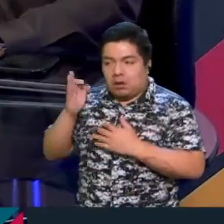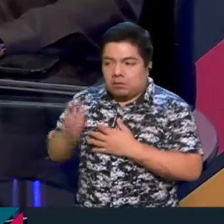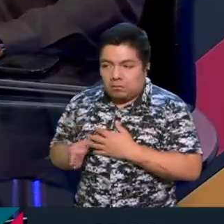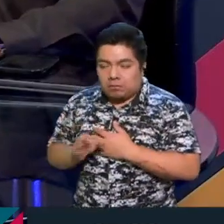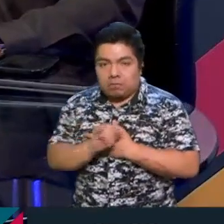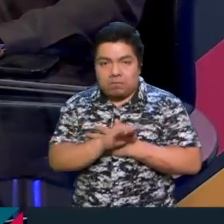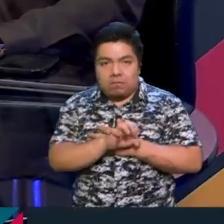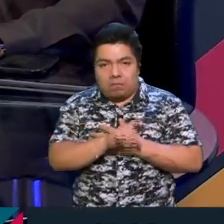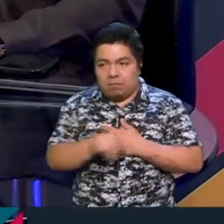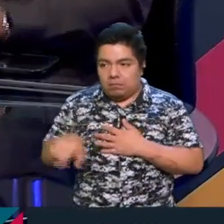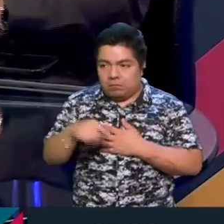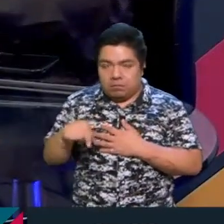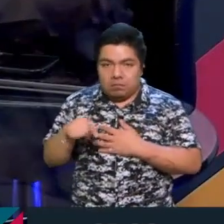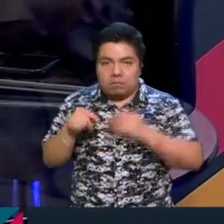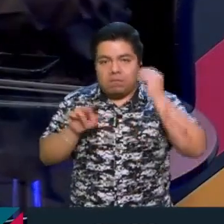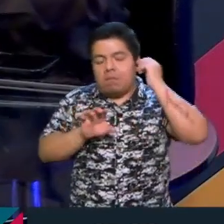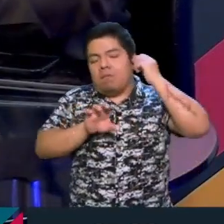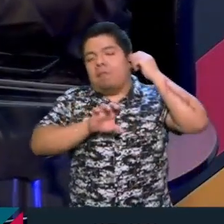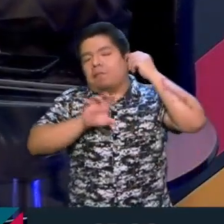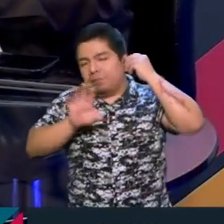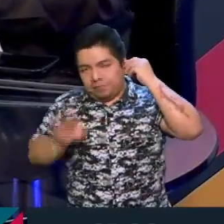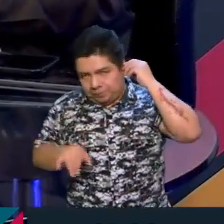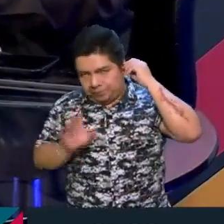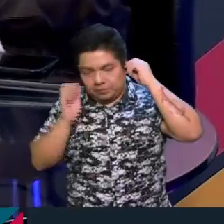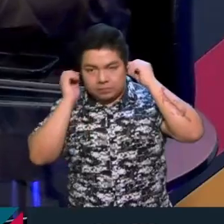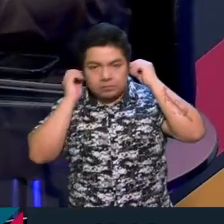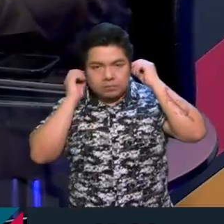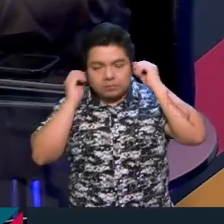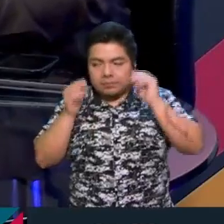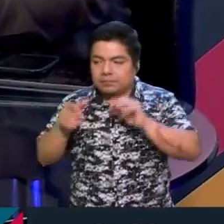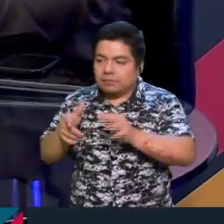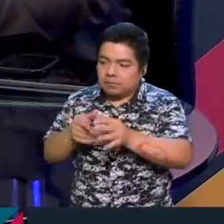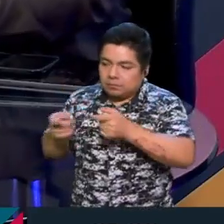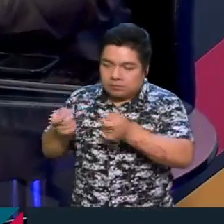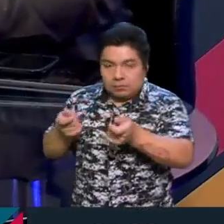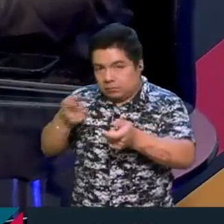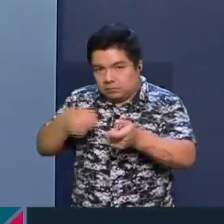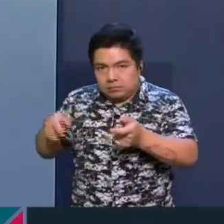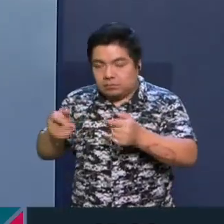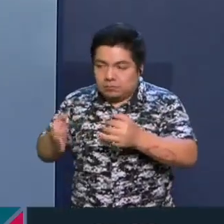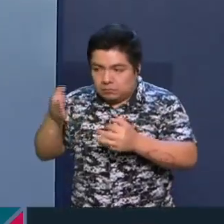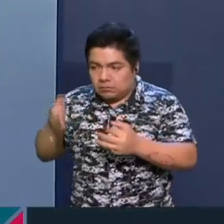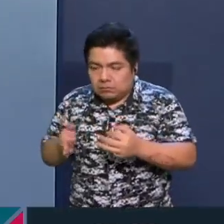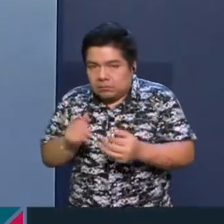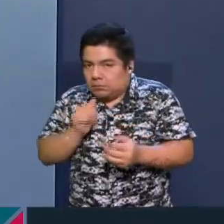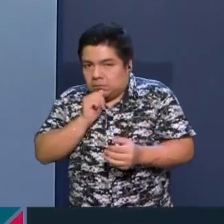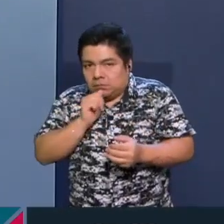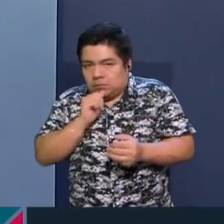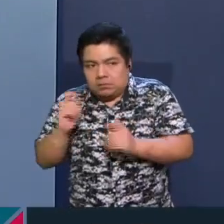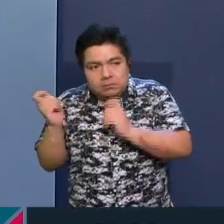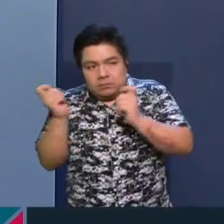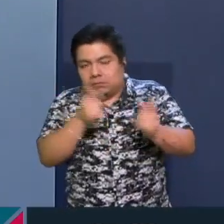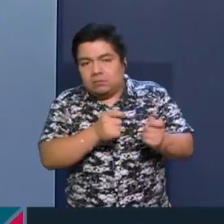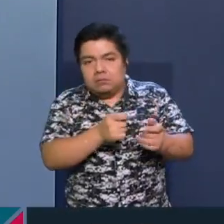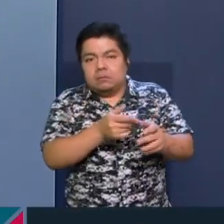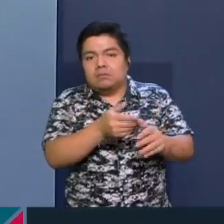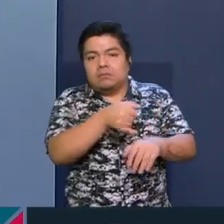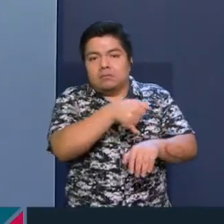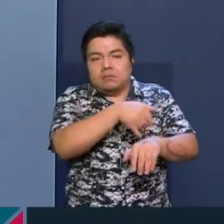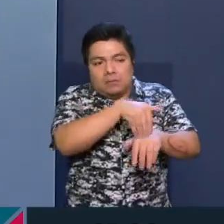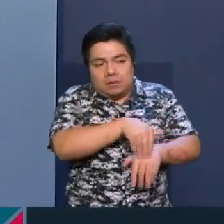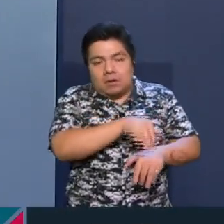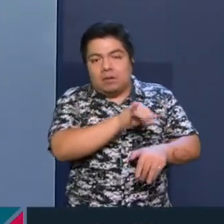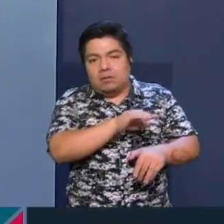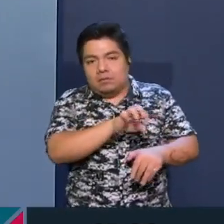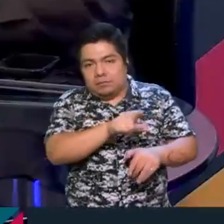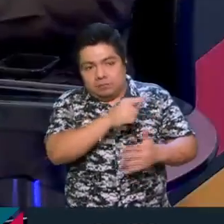tendría que aplicar o sea, en teoría, con la determinación que aprobaran, no tendrían que aplicar el proceso electoral extraordinario